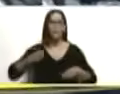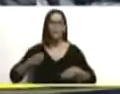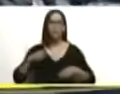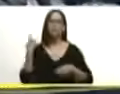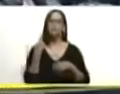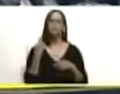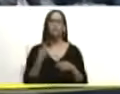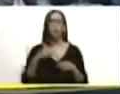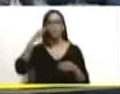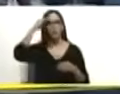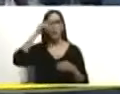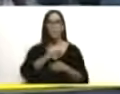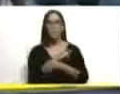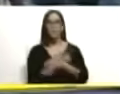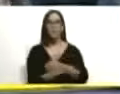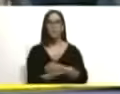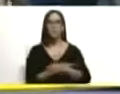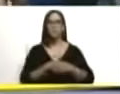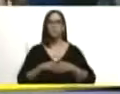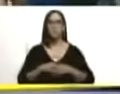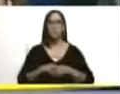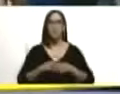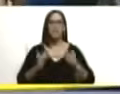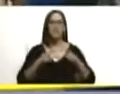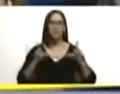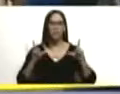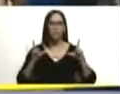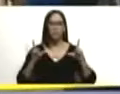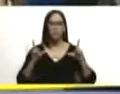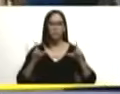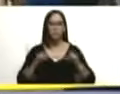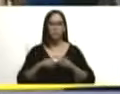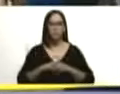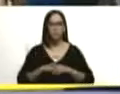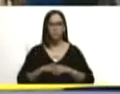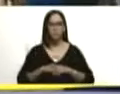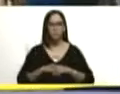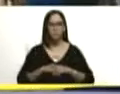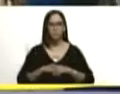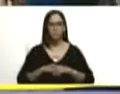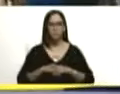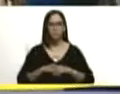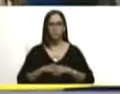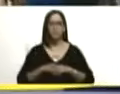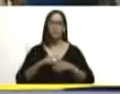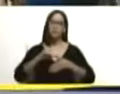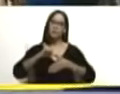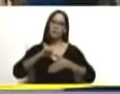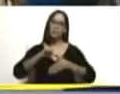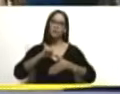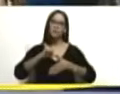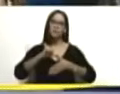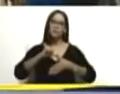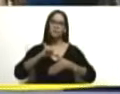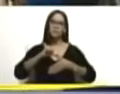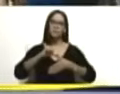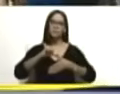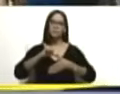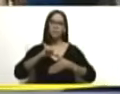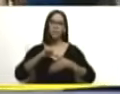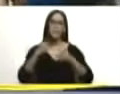solo ejército poderoso, el ejército libertador de Sudamérica.